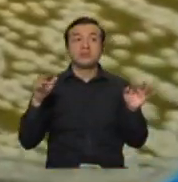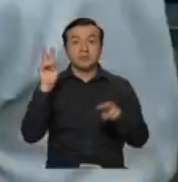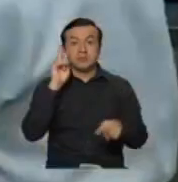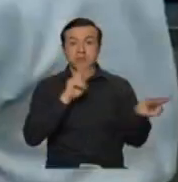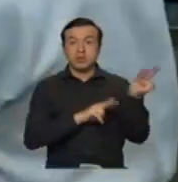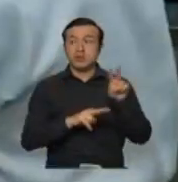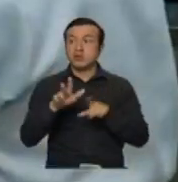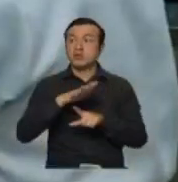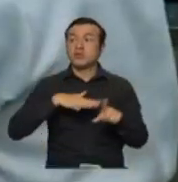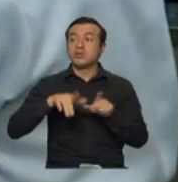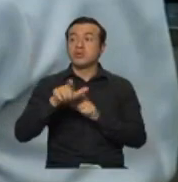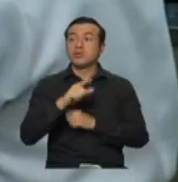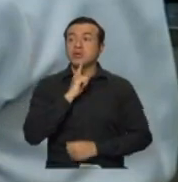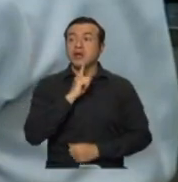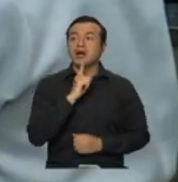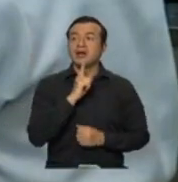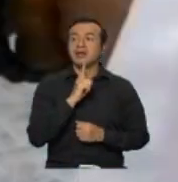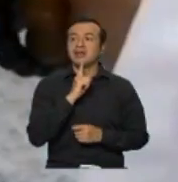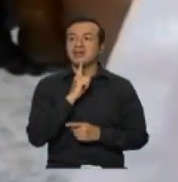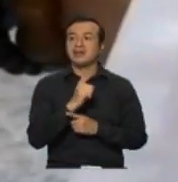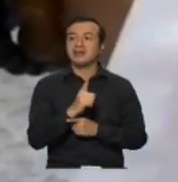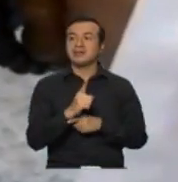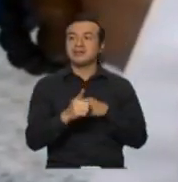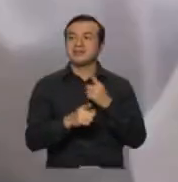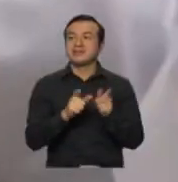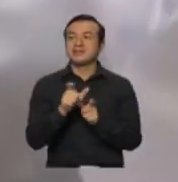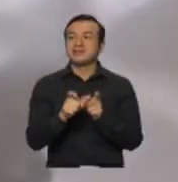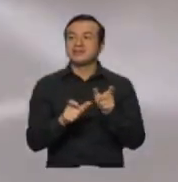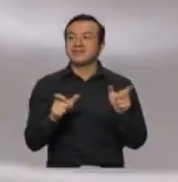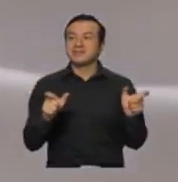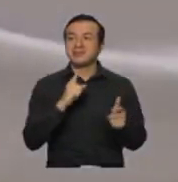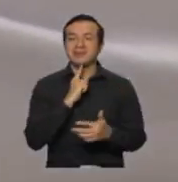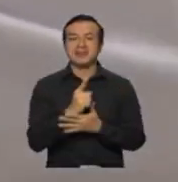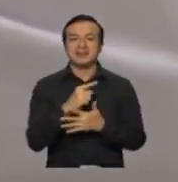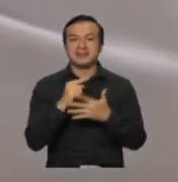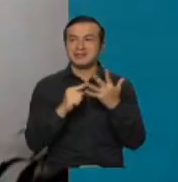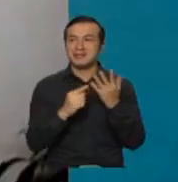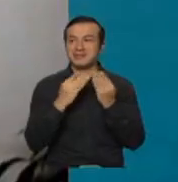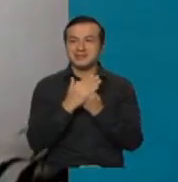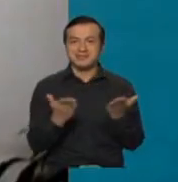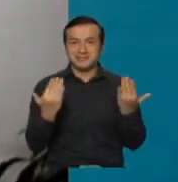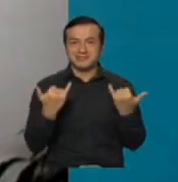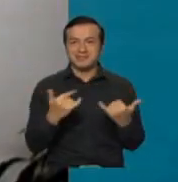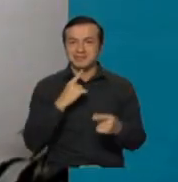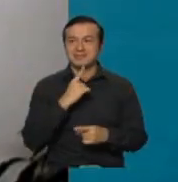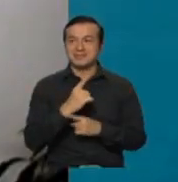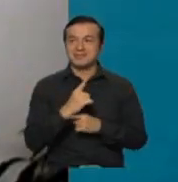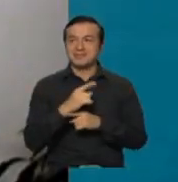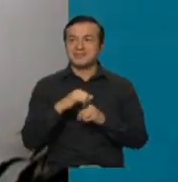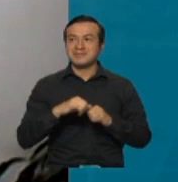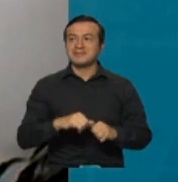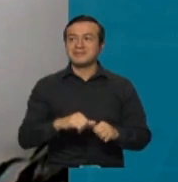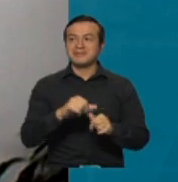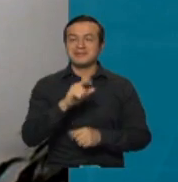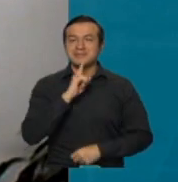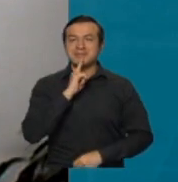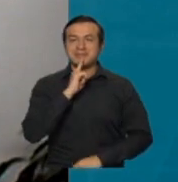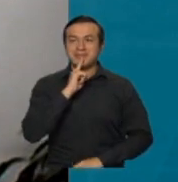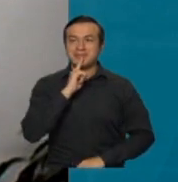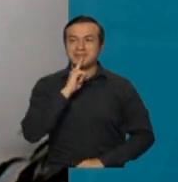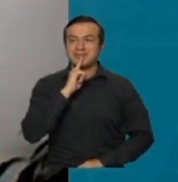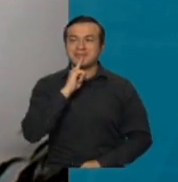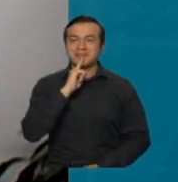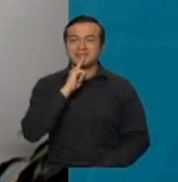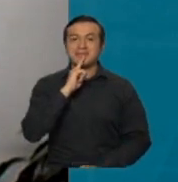la situación de determinada zona, para saber el nivel de exposición. Desde el día de hoy está permitido el funcionamiento